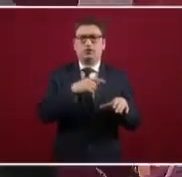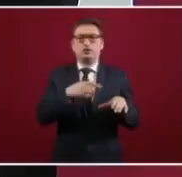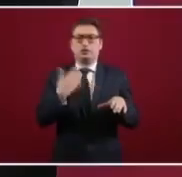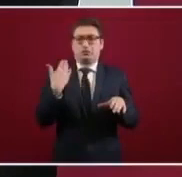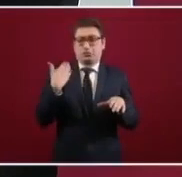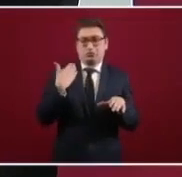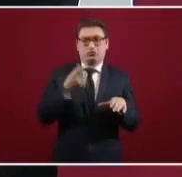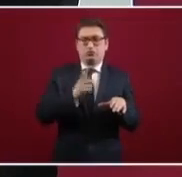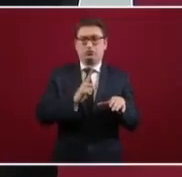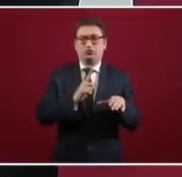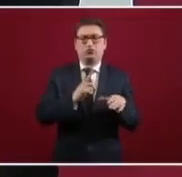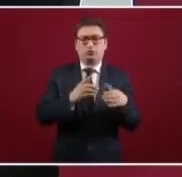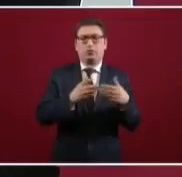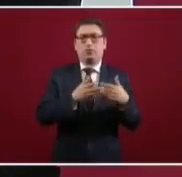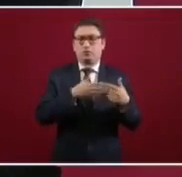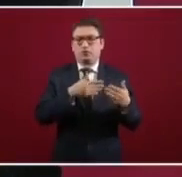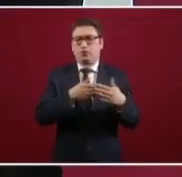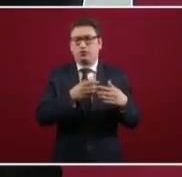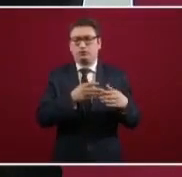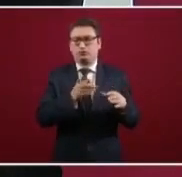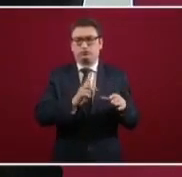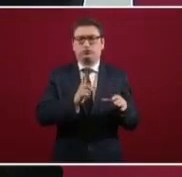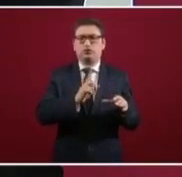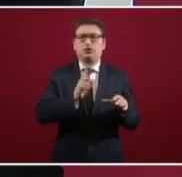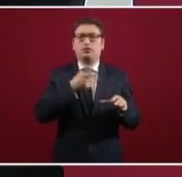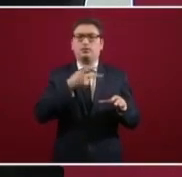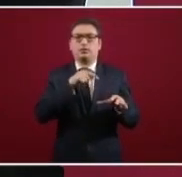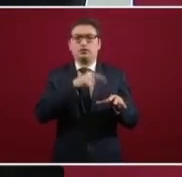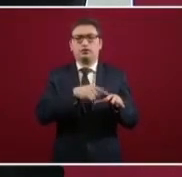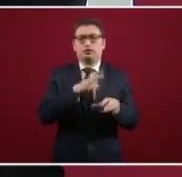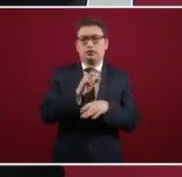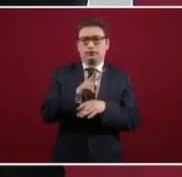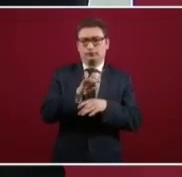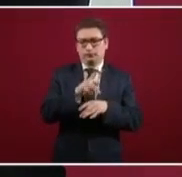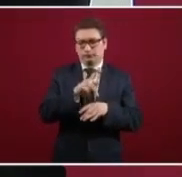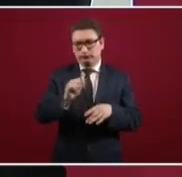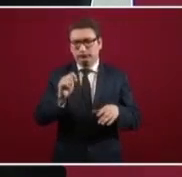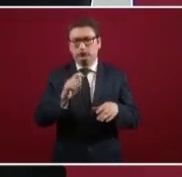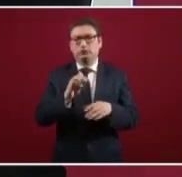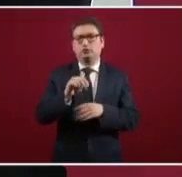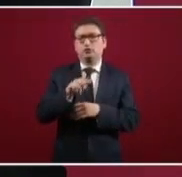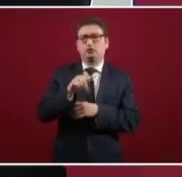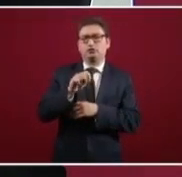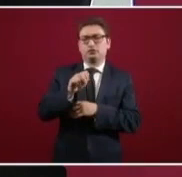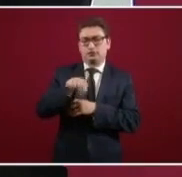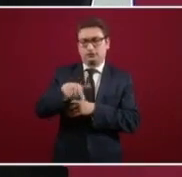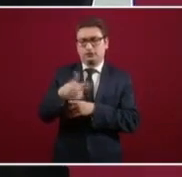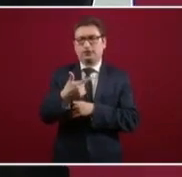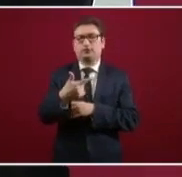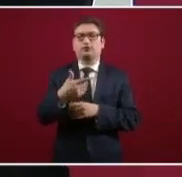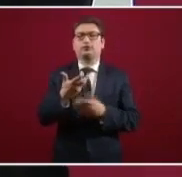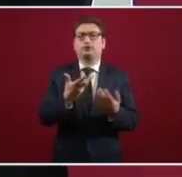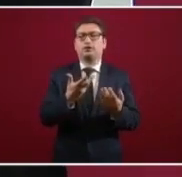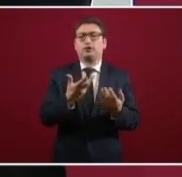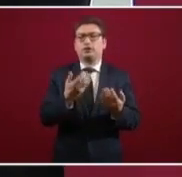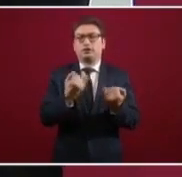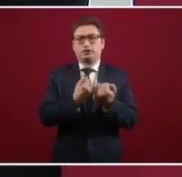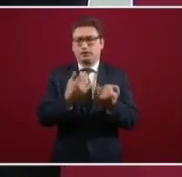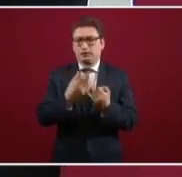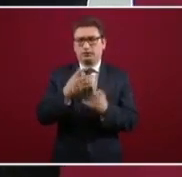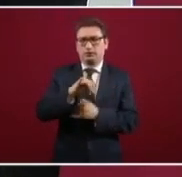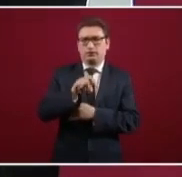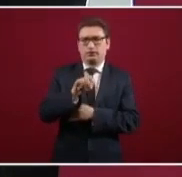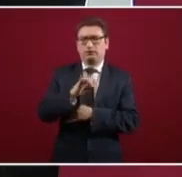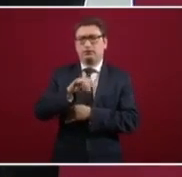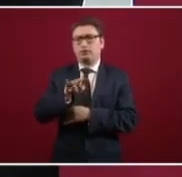recientes pero atractivos por ejemplo que tenemos ahí corvette tenemos nos dan tenemos jaguar